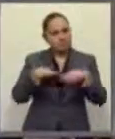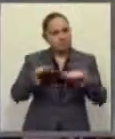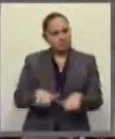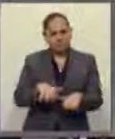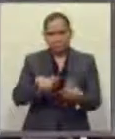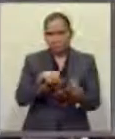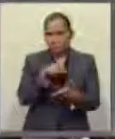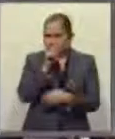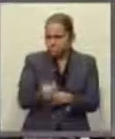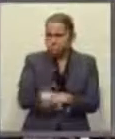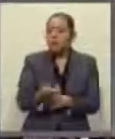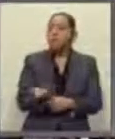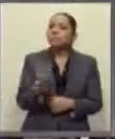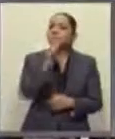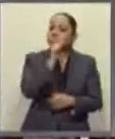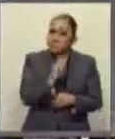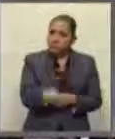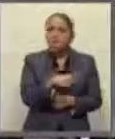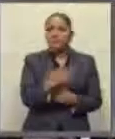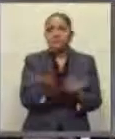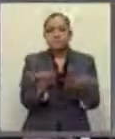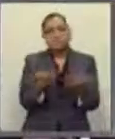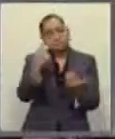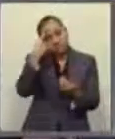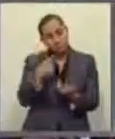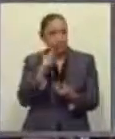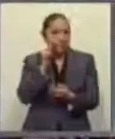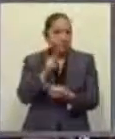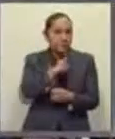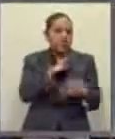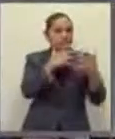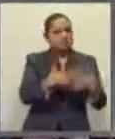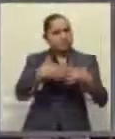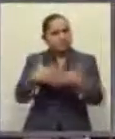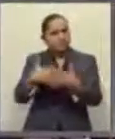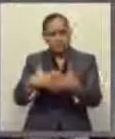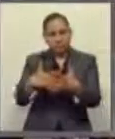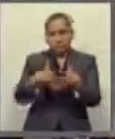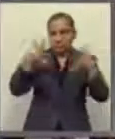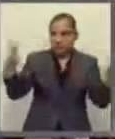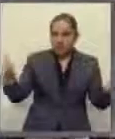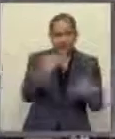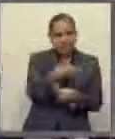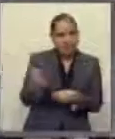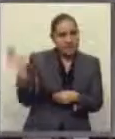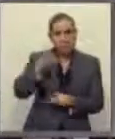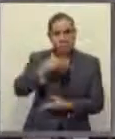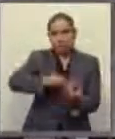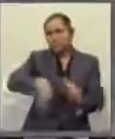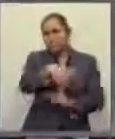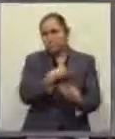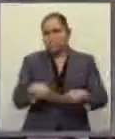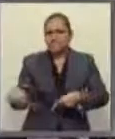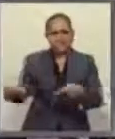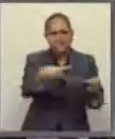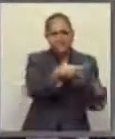diferencia, de que la agroindustria en gran escala, la forma y el aprovechamiento de la tierra que lleva a cabo